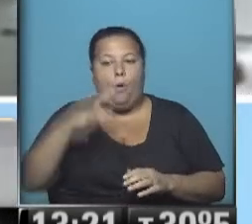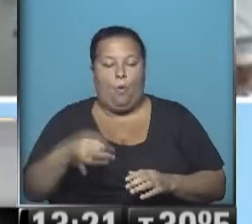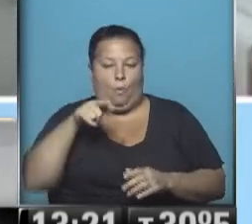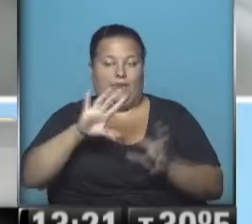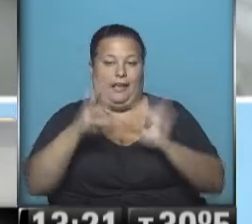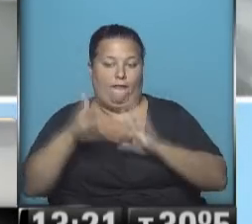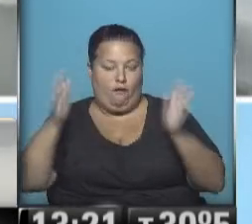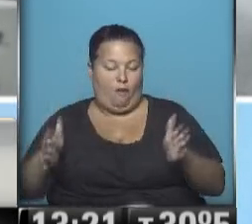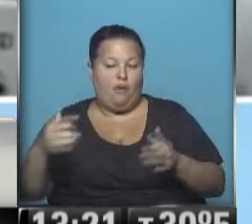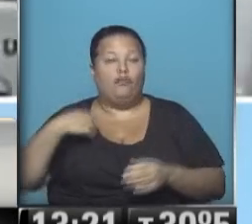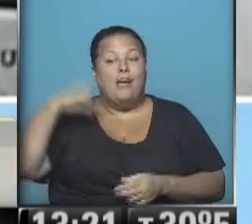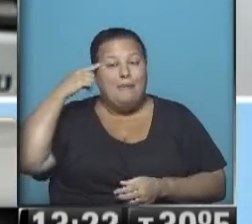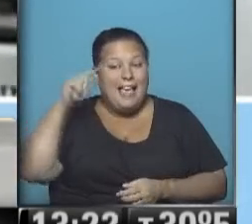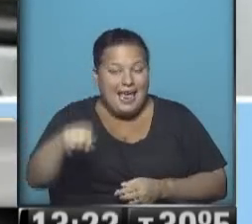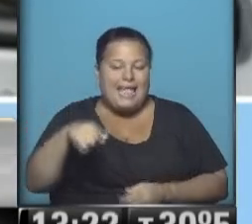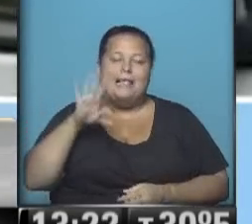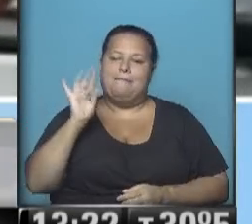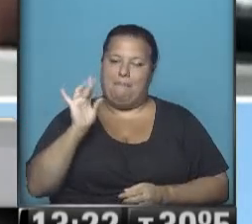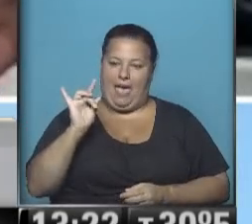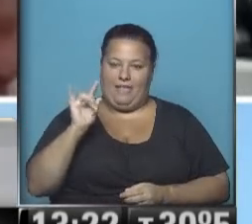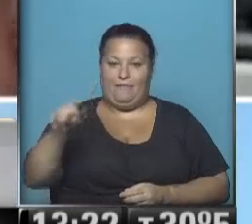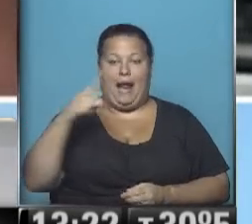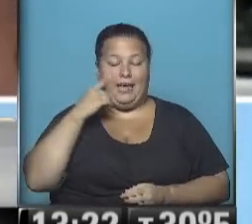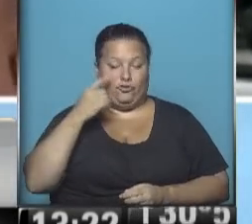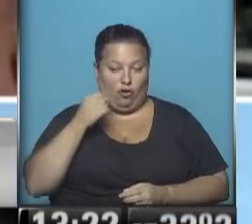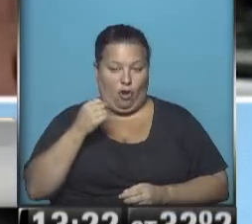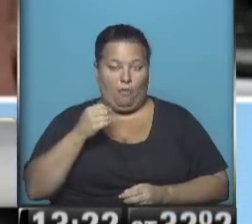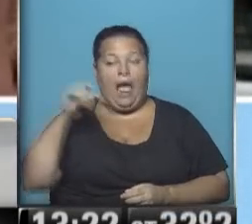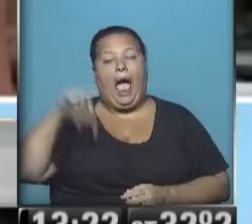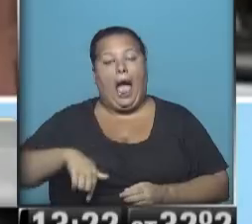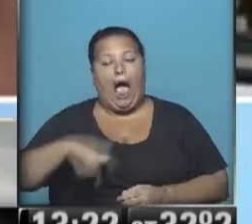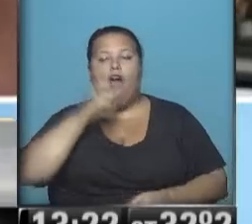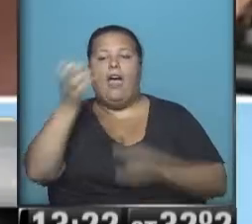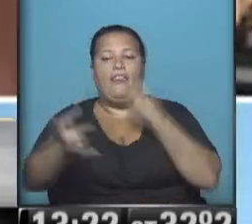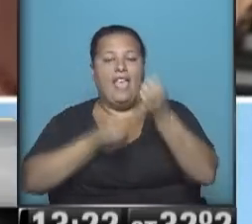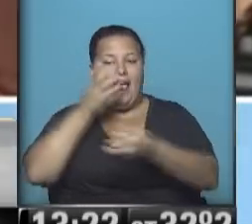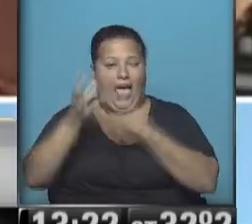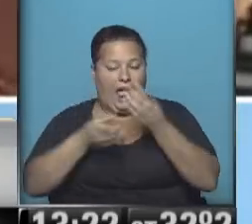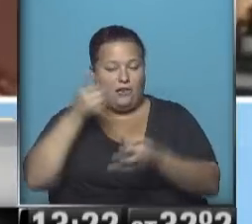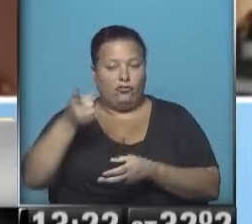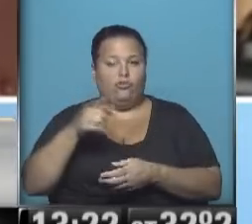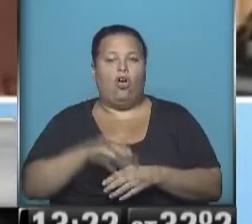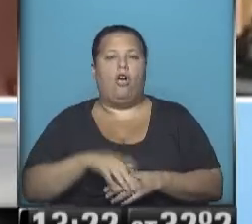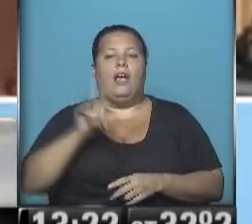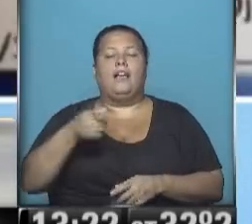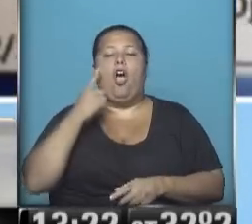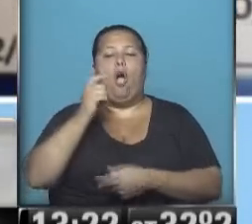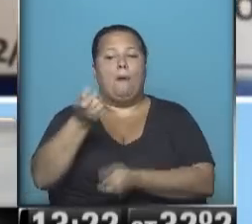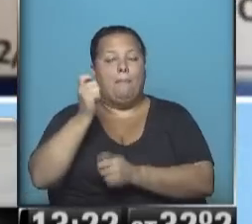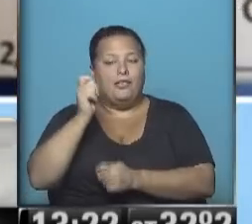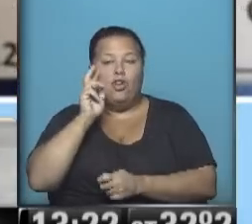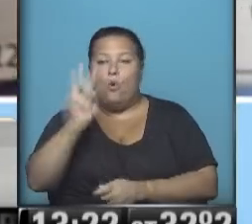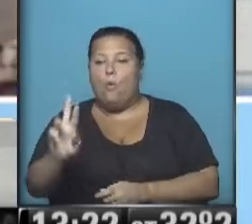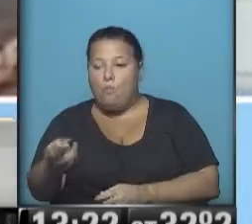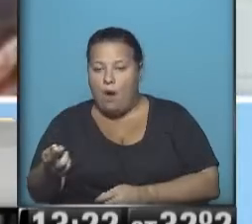criterio y yo creo que eso es lo que más complica a este hombre en este momento está declarando está el pescador que encontró el